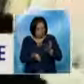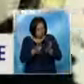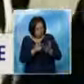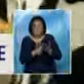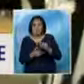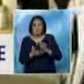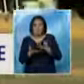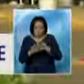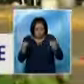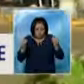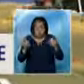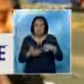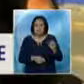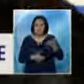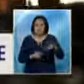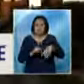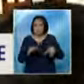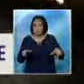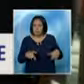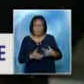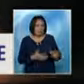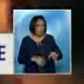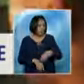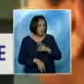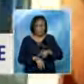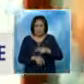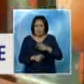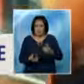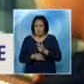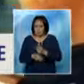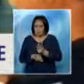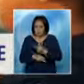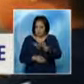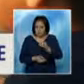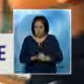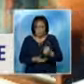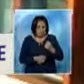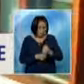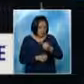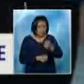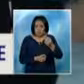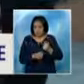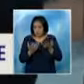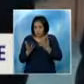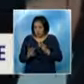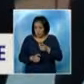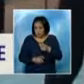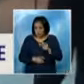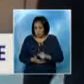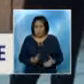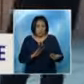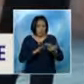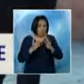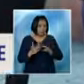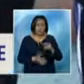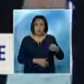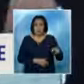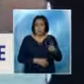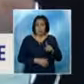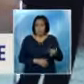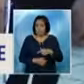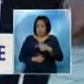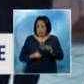podrían desaparecer. El ambiente es natural y hay que cuidarlo. Un trabajo de estos alumnos que se da para la ciudad de Huaraz y toda la región